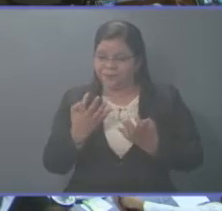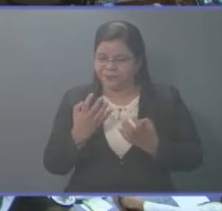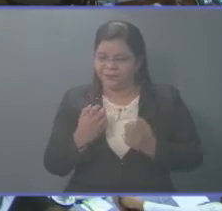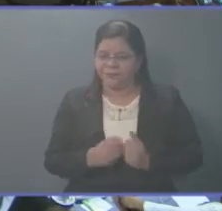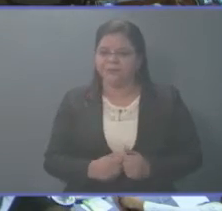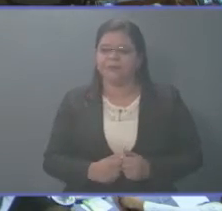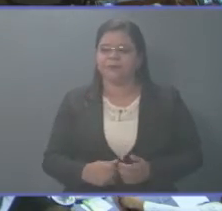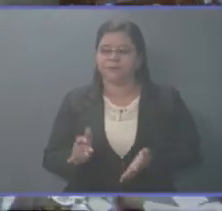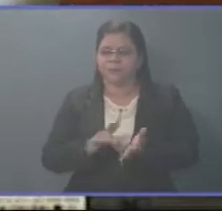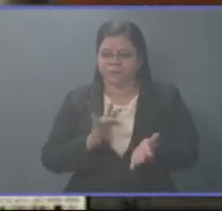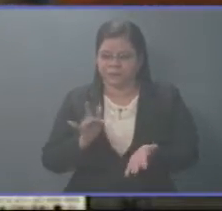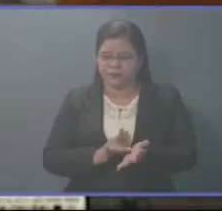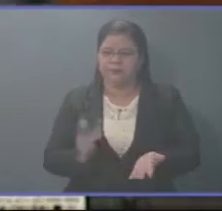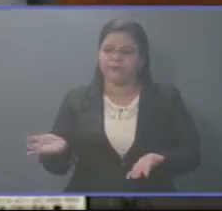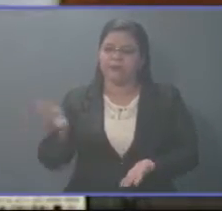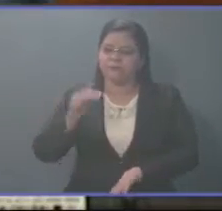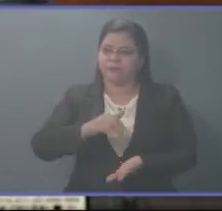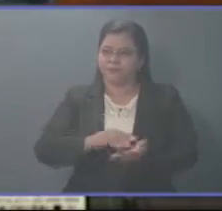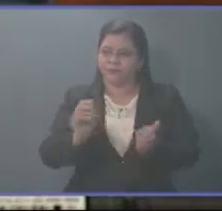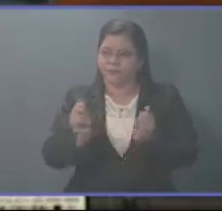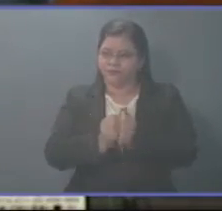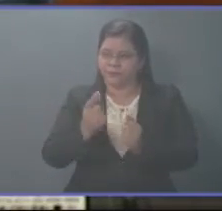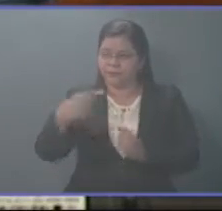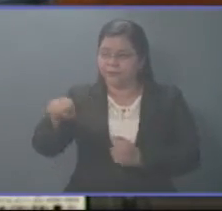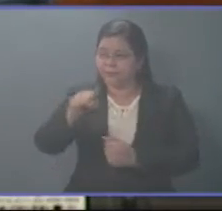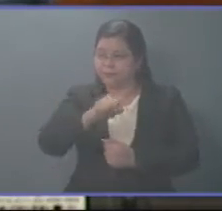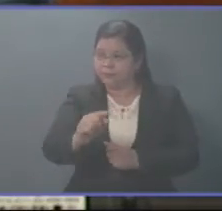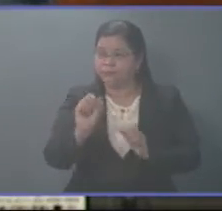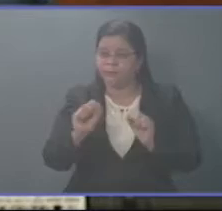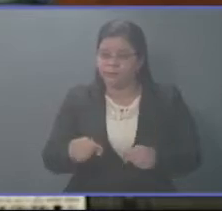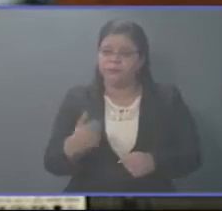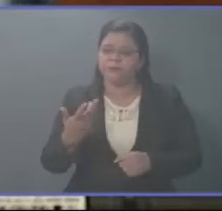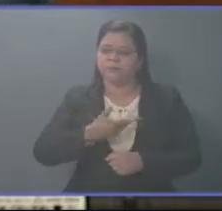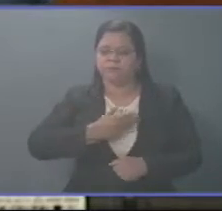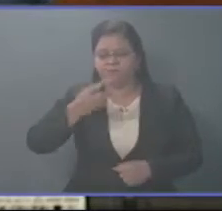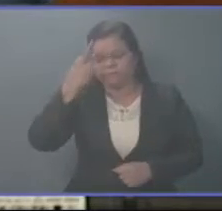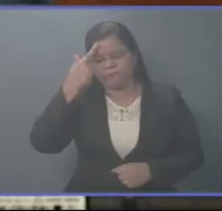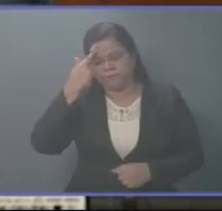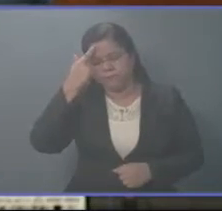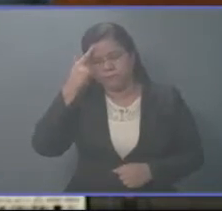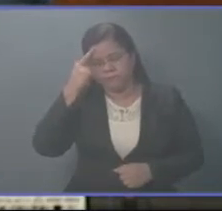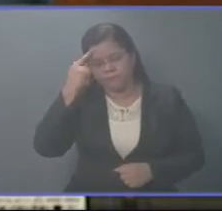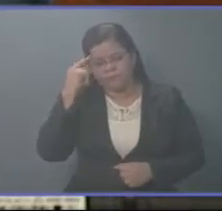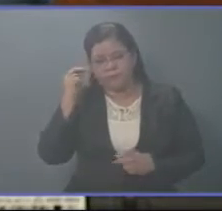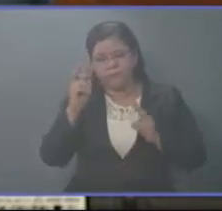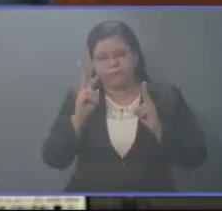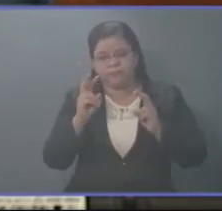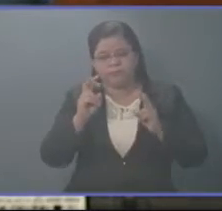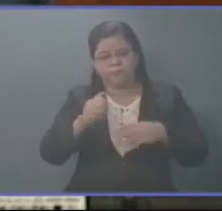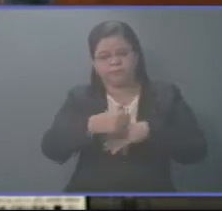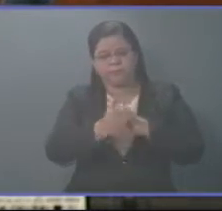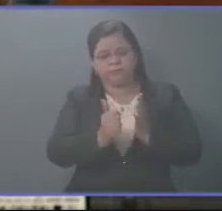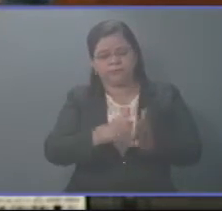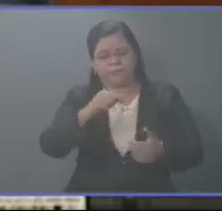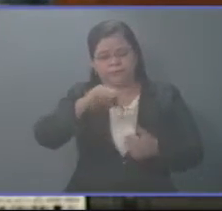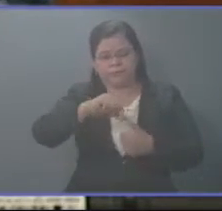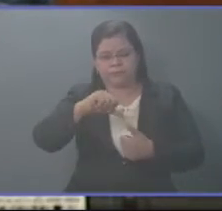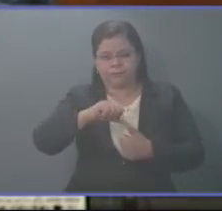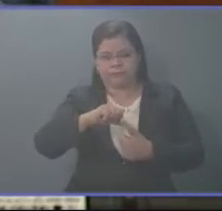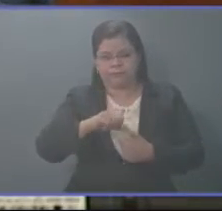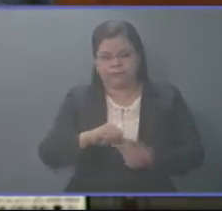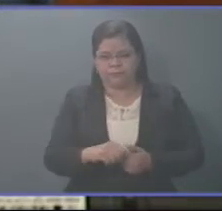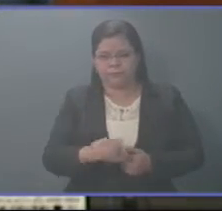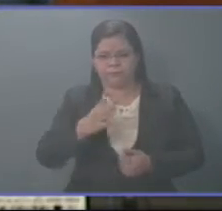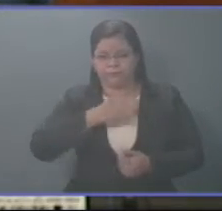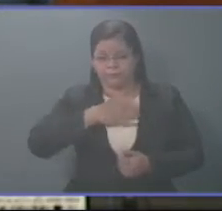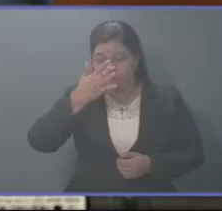nuevamente aprovechar y hablar con ustedes para que hagamos una reflexión acerca del Parlamento Centroamericano. Creo